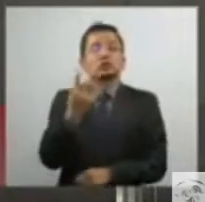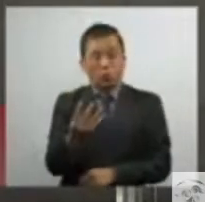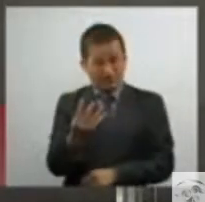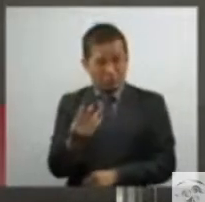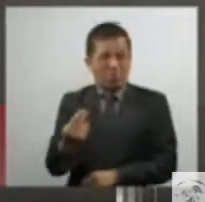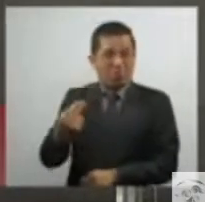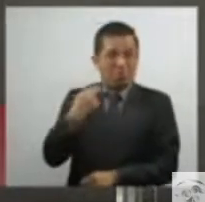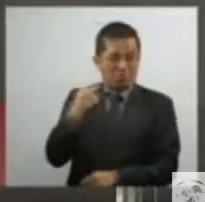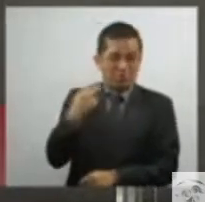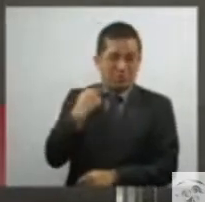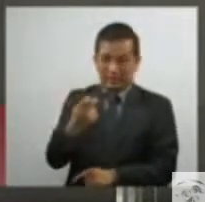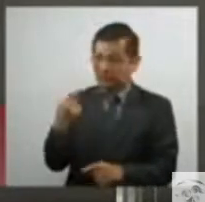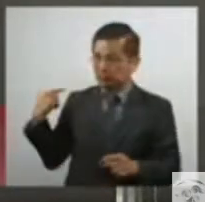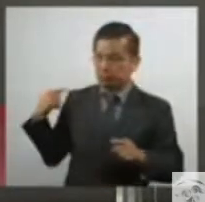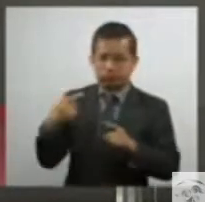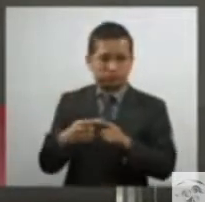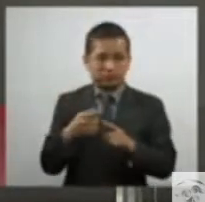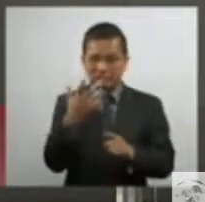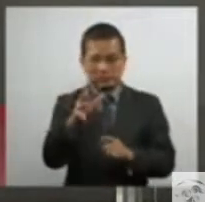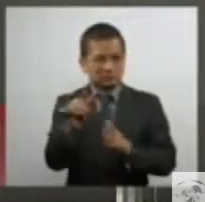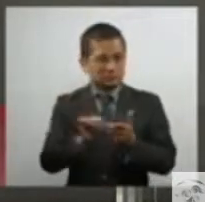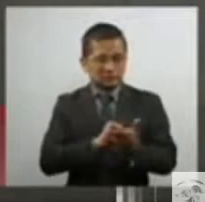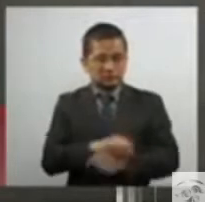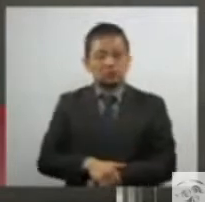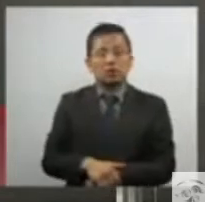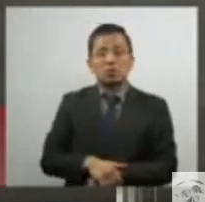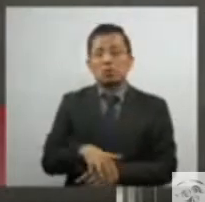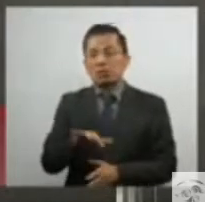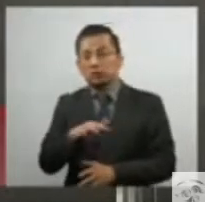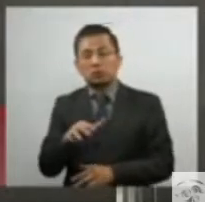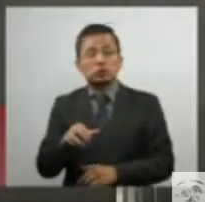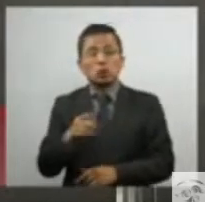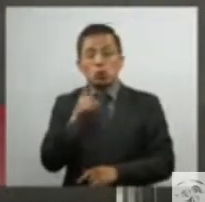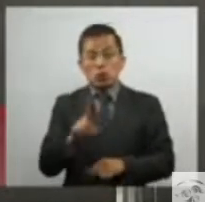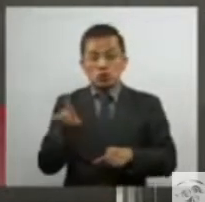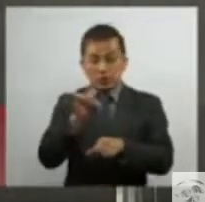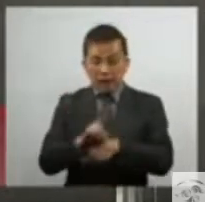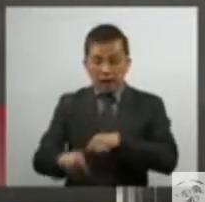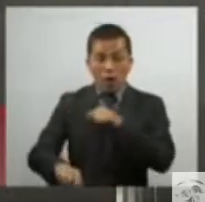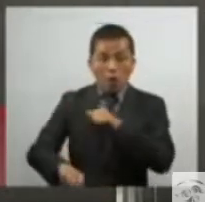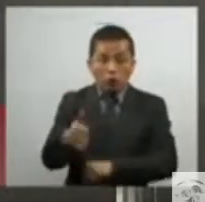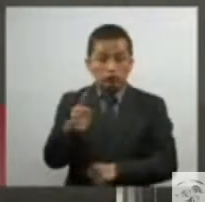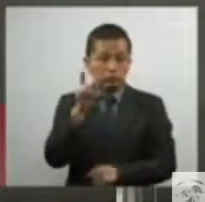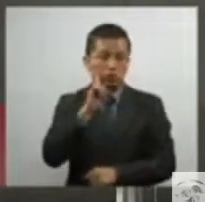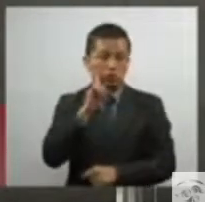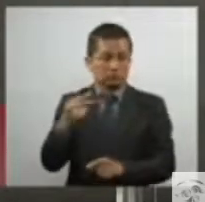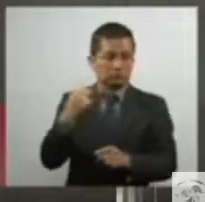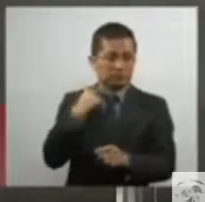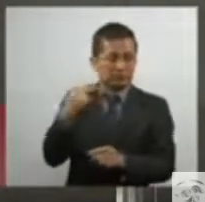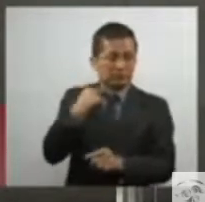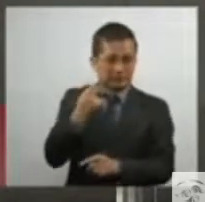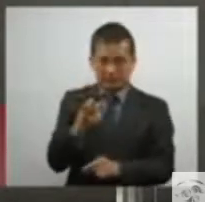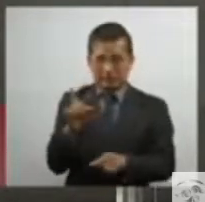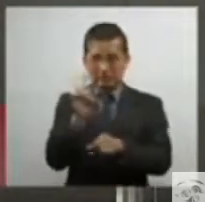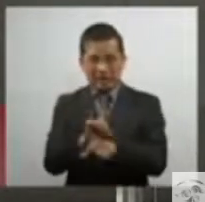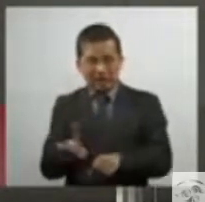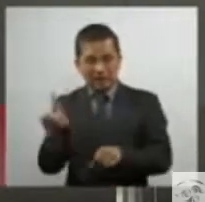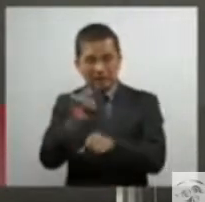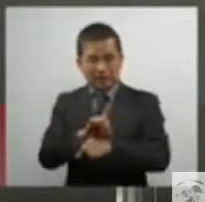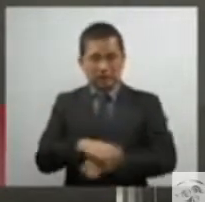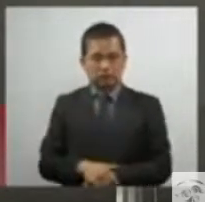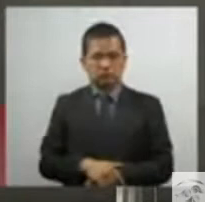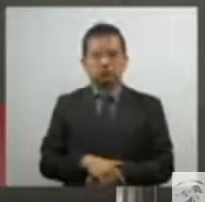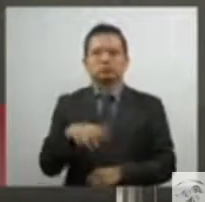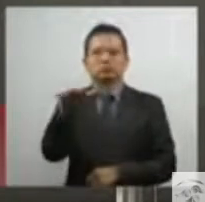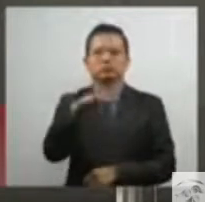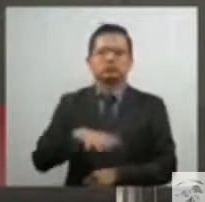meses. Tenemos un promedio de 11 mujeres asesinadas por día. Es una de las grandes exigencias de